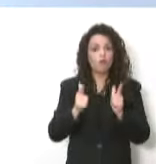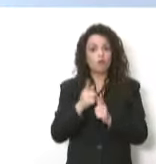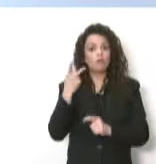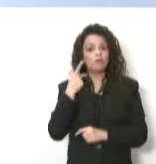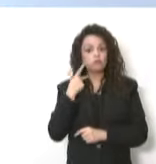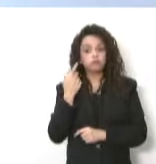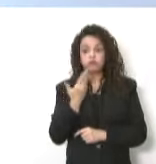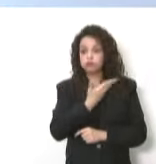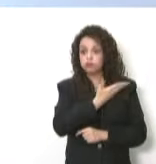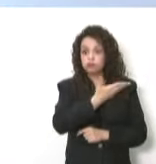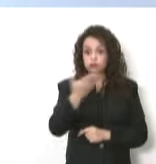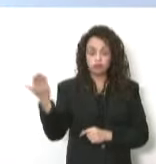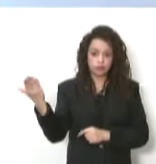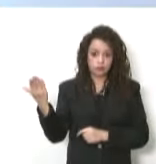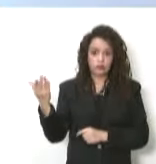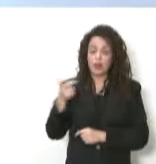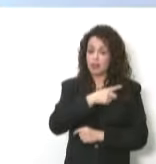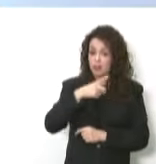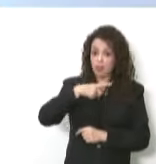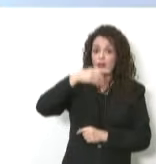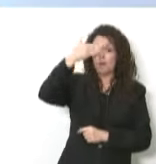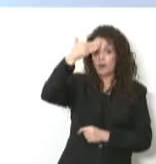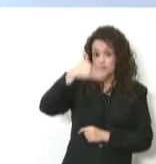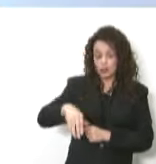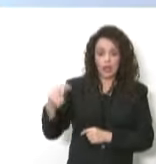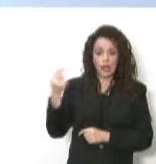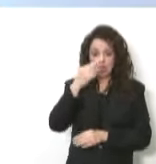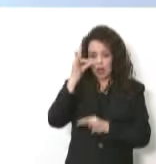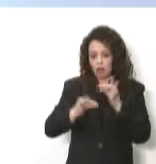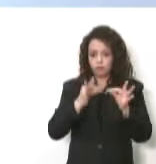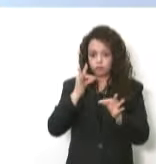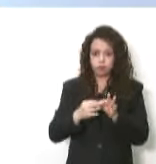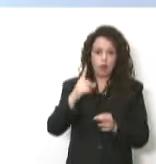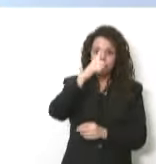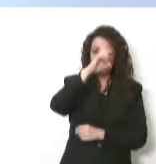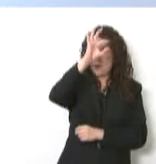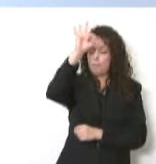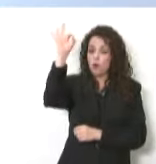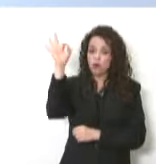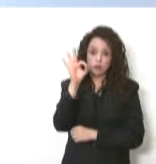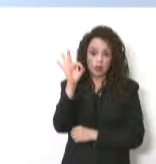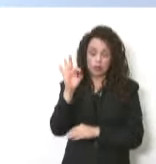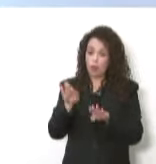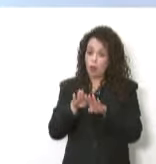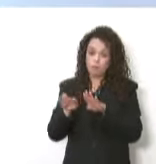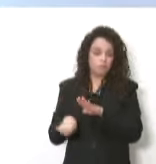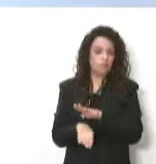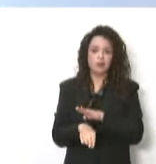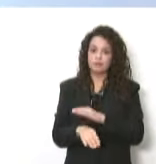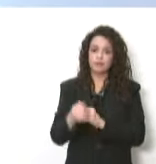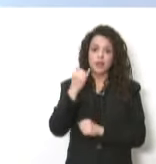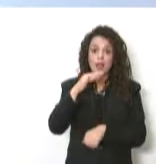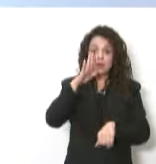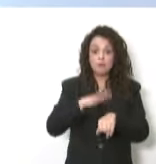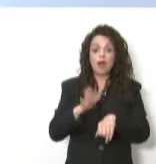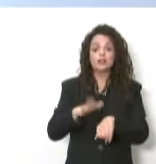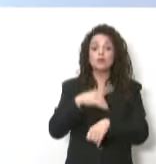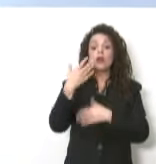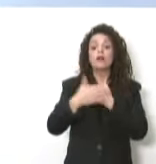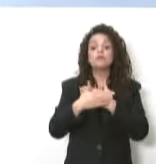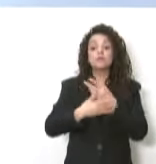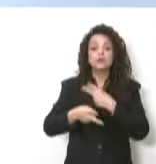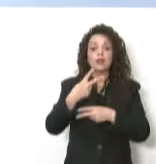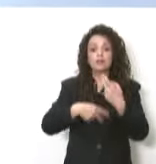vale más que el 100% y que naturalmente no hay pretexto y menos estando ya en camino a contienda electoral. Así es